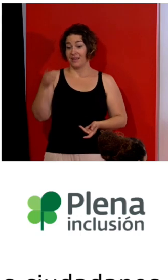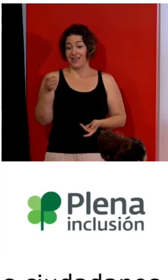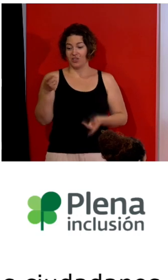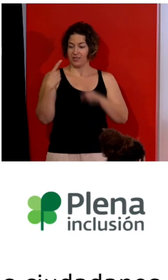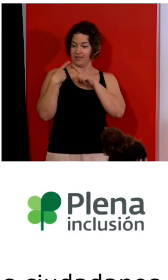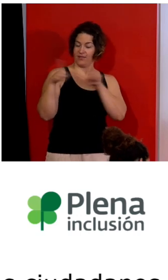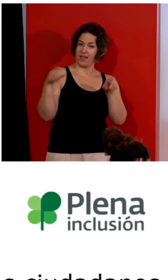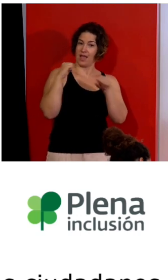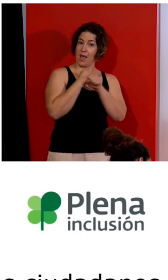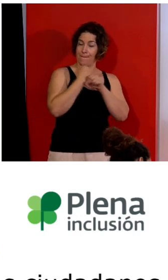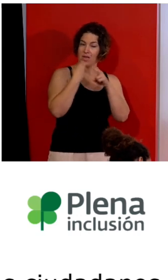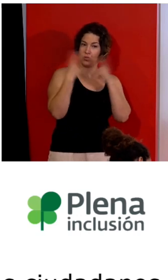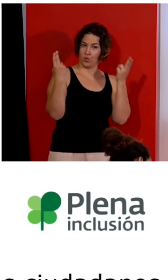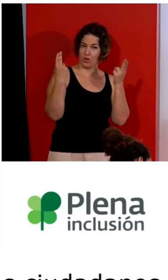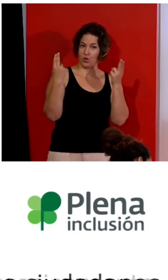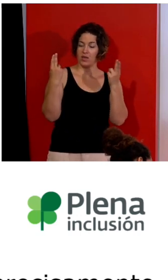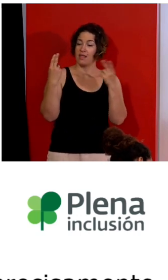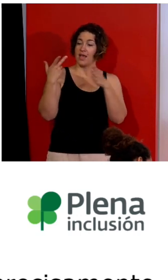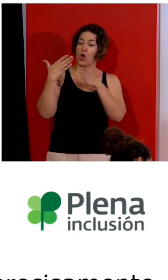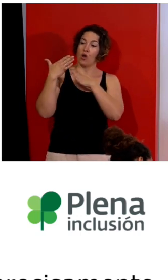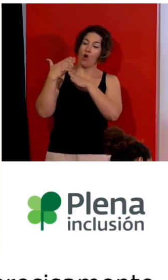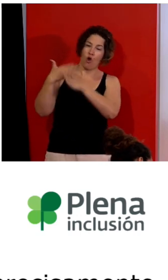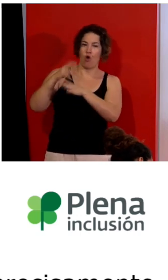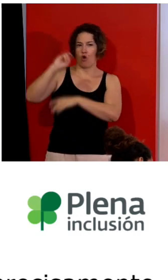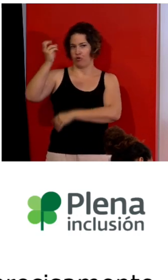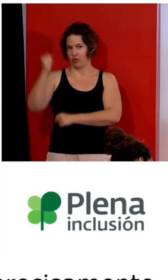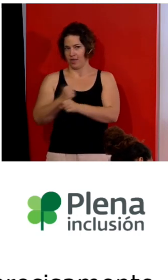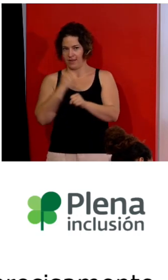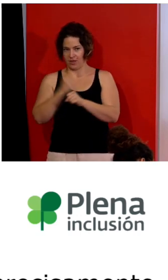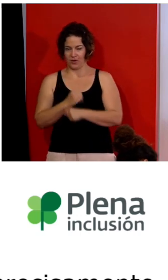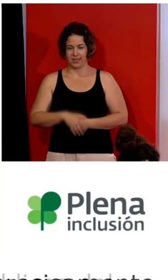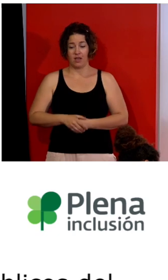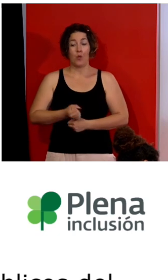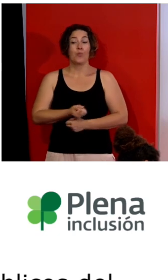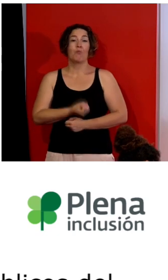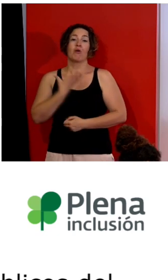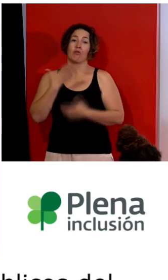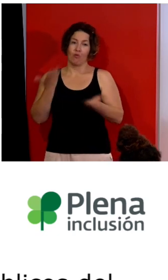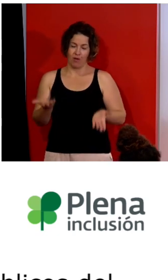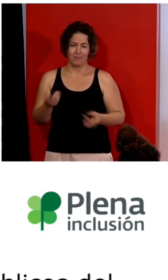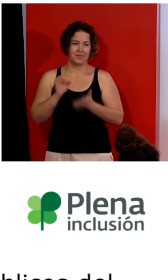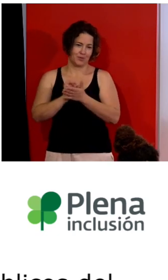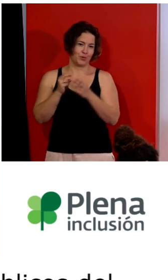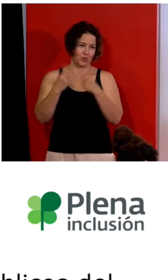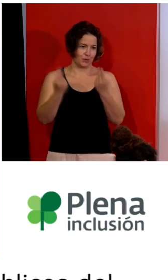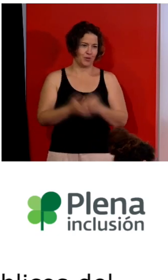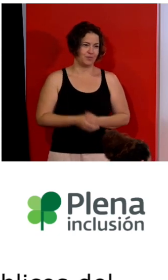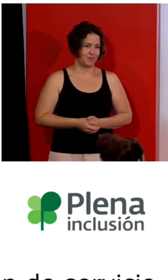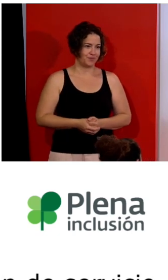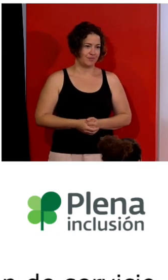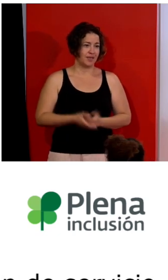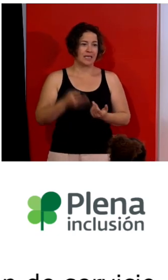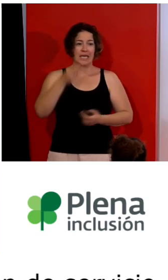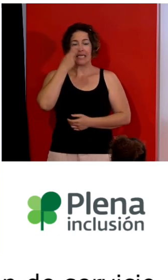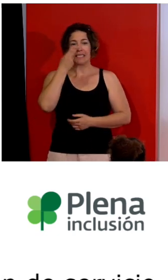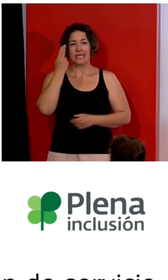diferencia a los empleados públicos del resto de los trabajadores. Su vocación de servicio público, ese interés